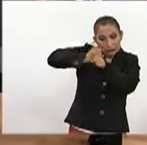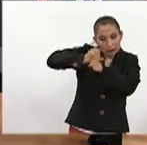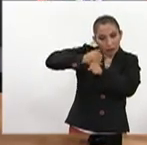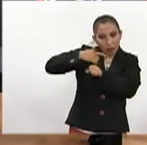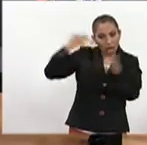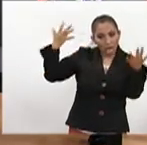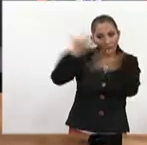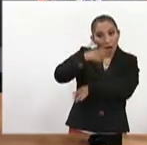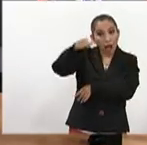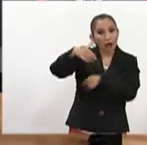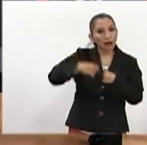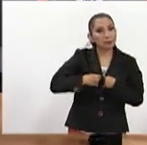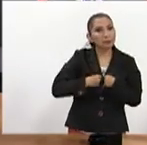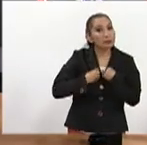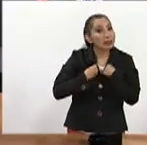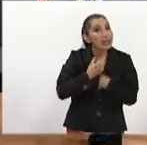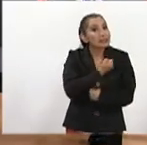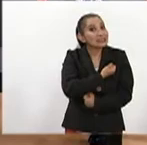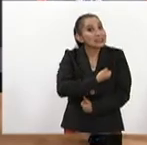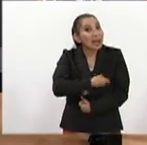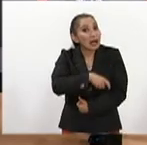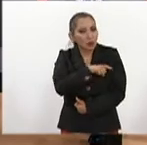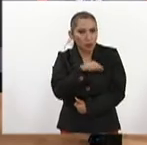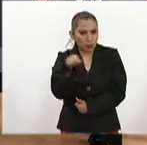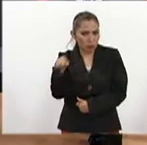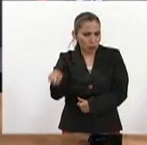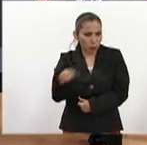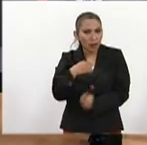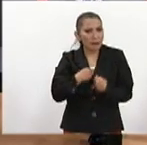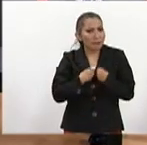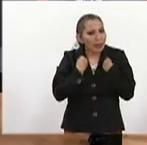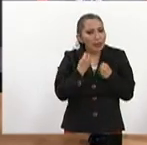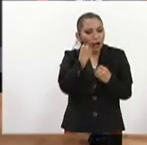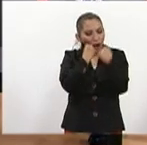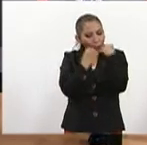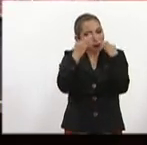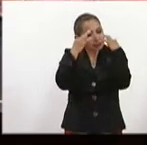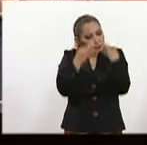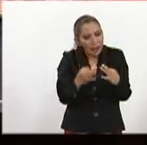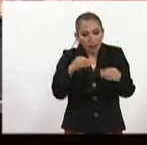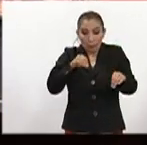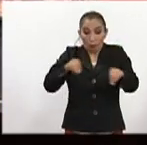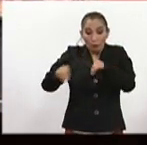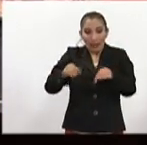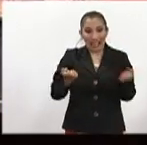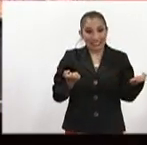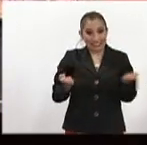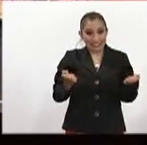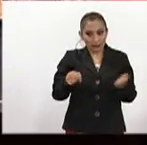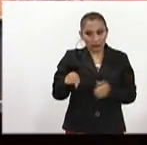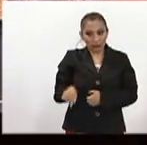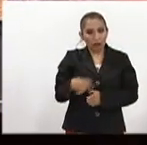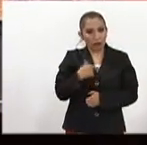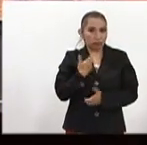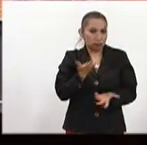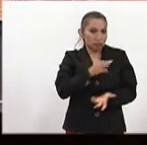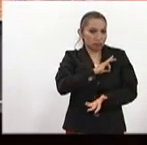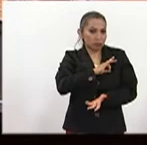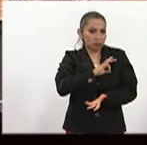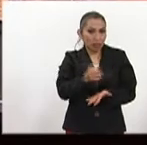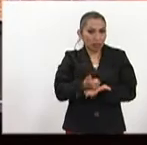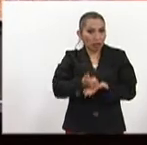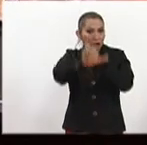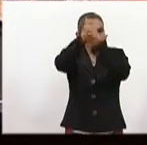que llevar una vida saludable, quiero decir, una vida donde comas bien y te muevas sobre todo, te puede ayudar